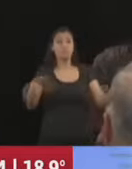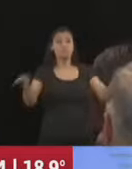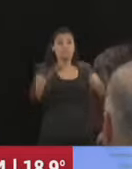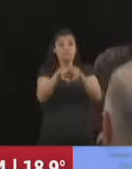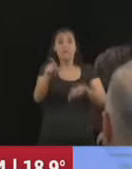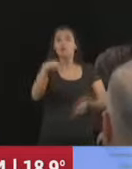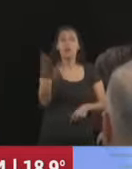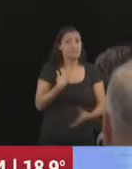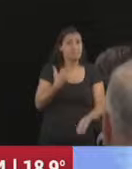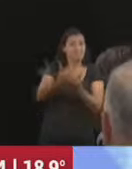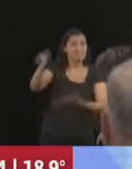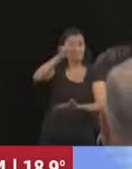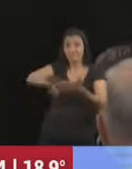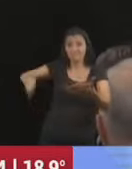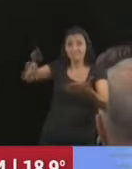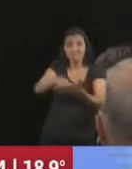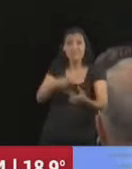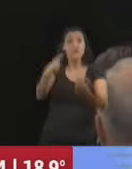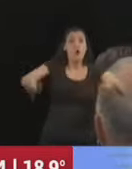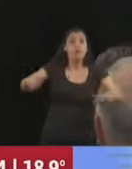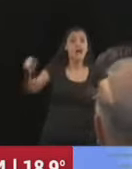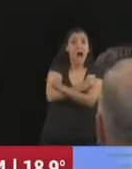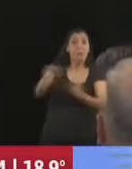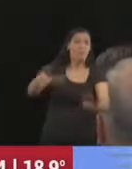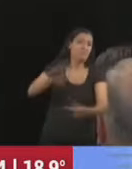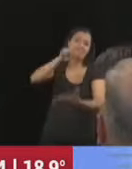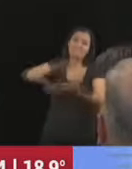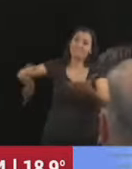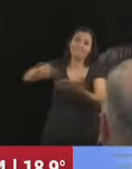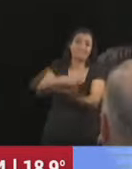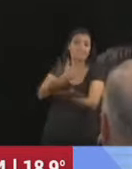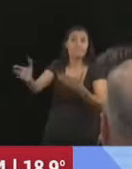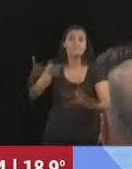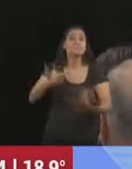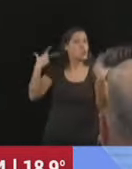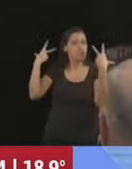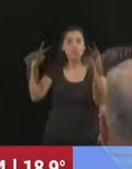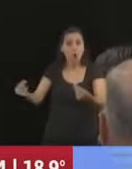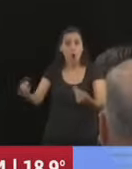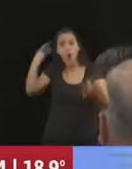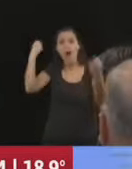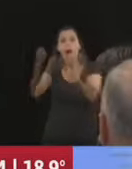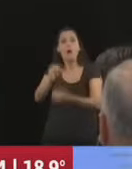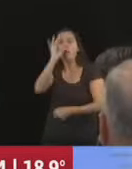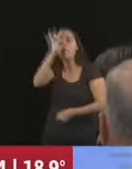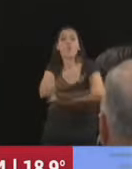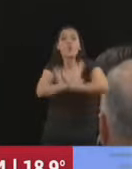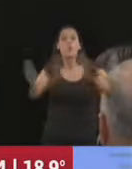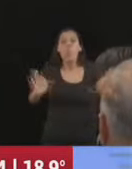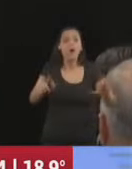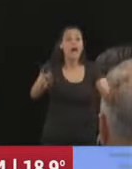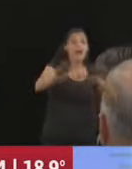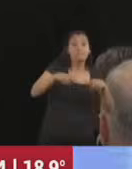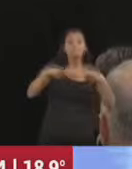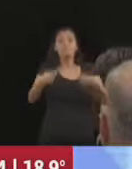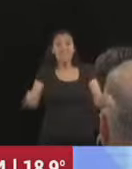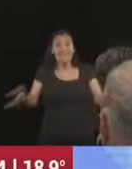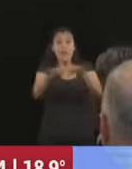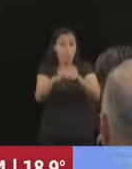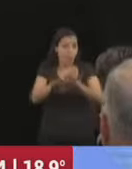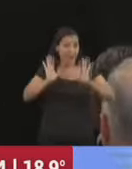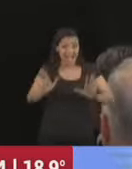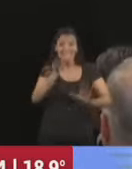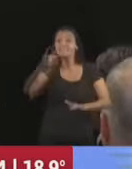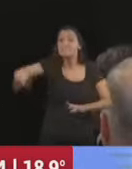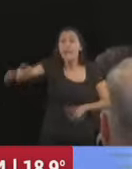Bueno, no tuve oportunidad de hablar hoy. Aquí, si ustedes vendrían a esta muestra, verán que es todo muy intenso, hay mucha